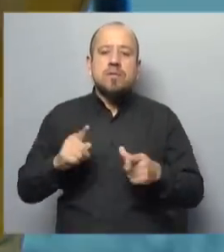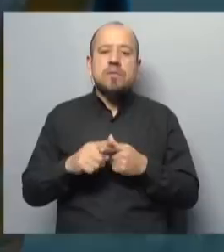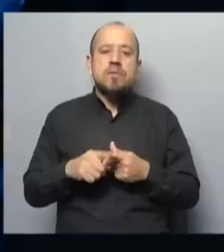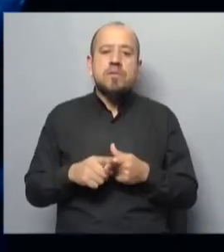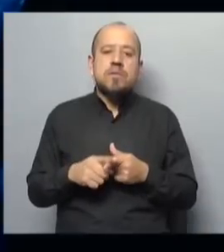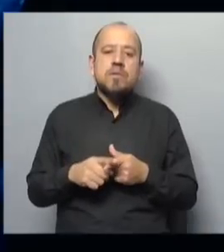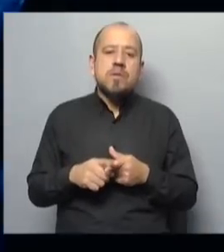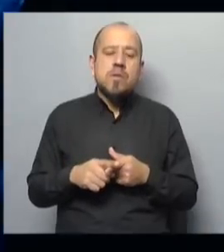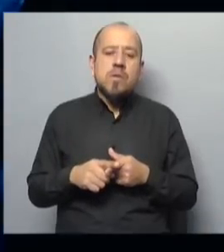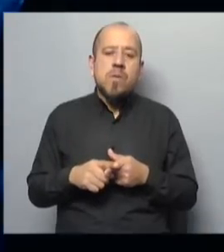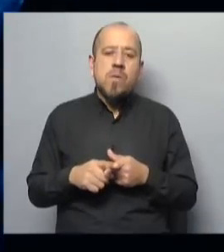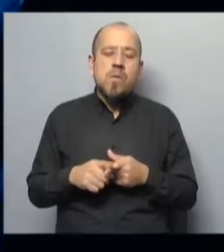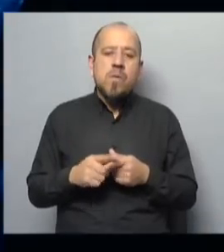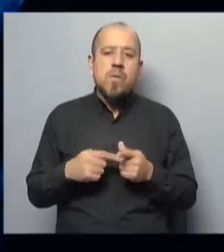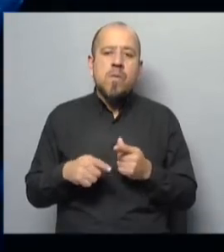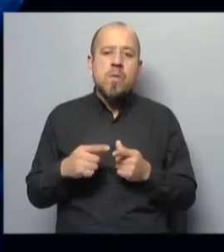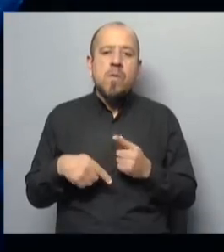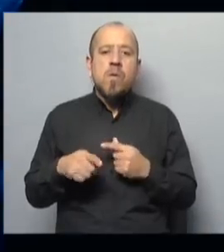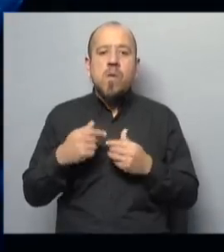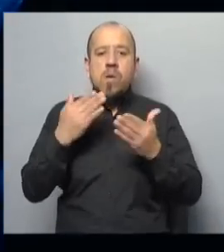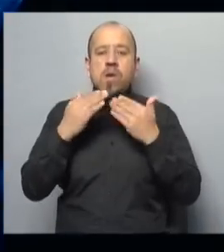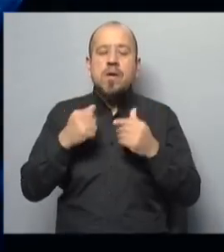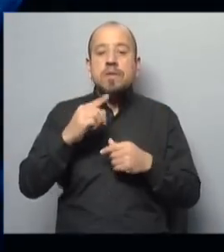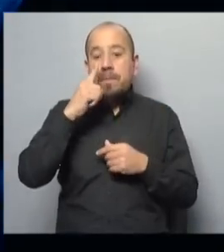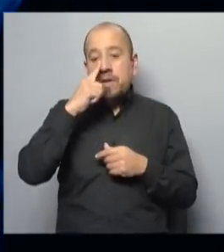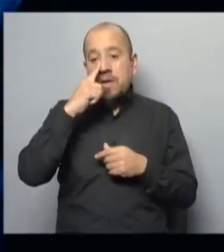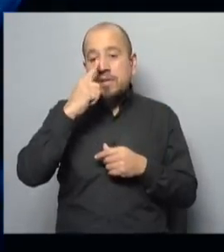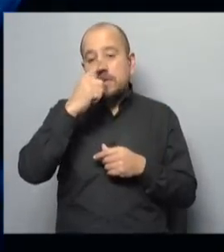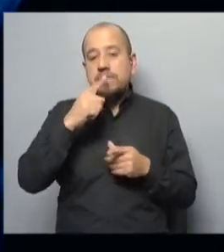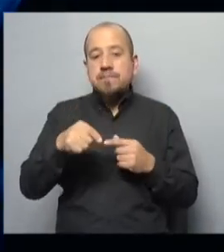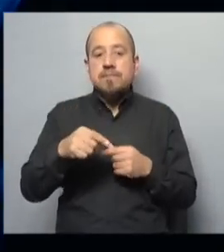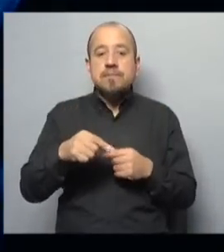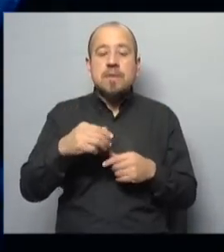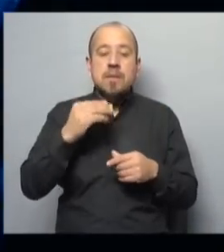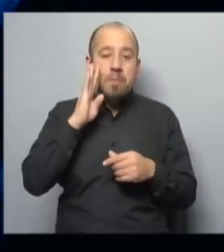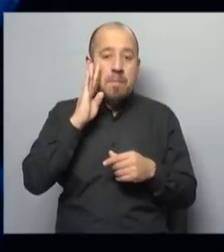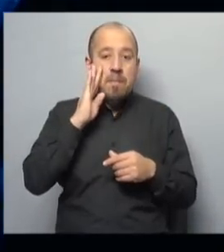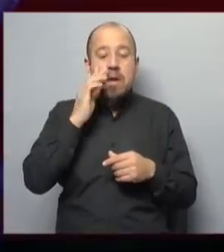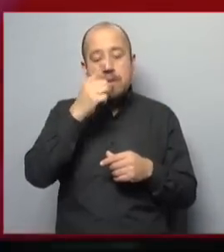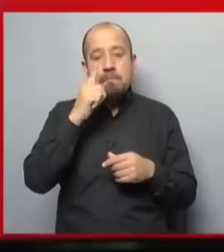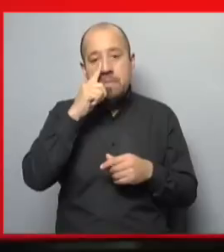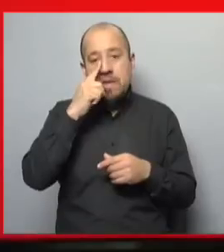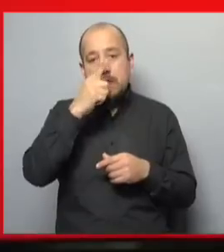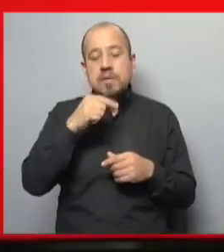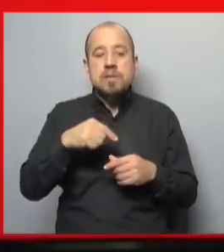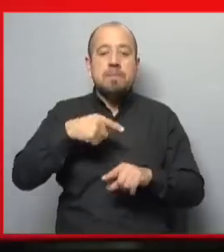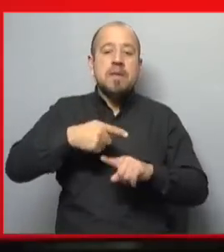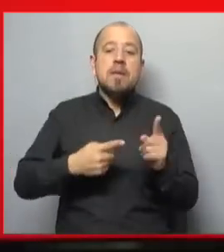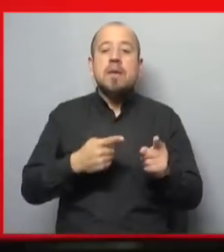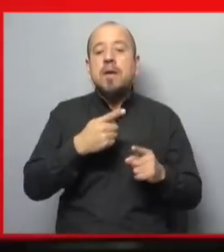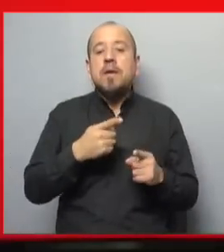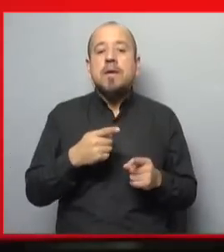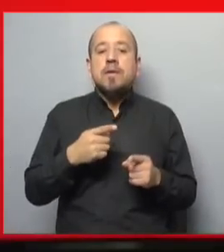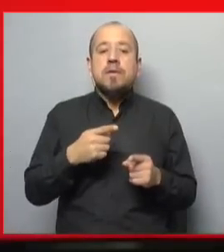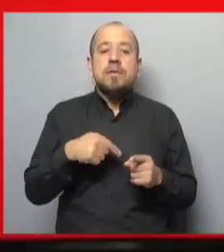marcos y hablaste de minas como que mi mamá era de minas y mi tía bueno